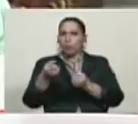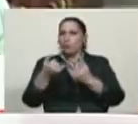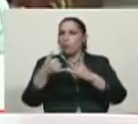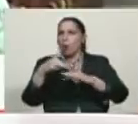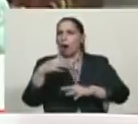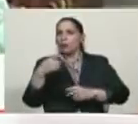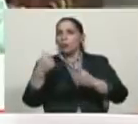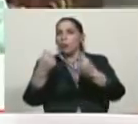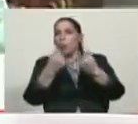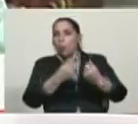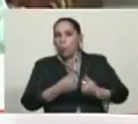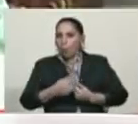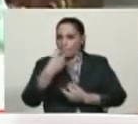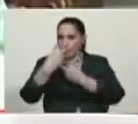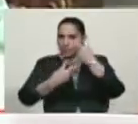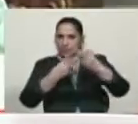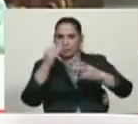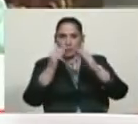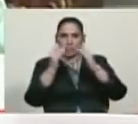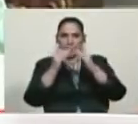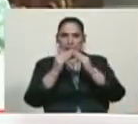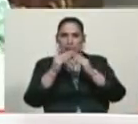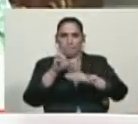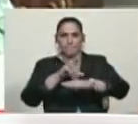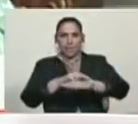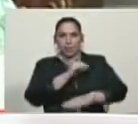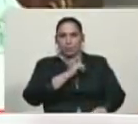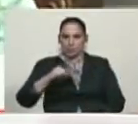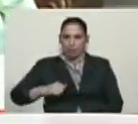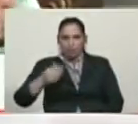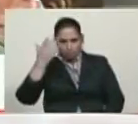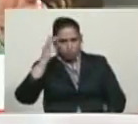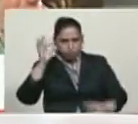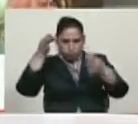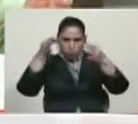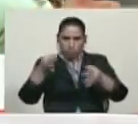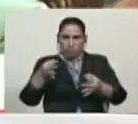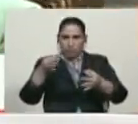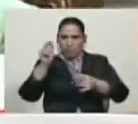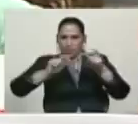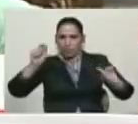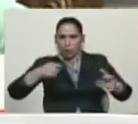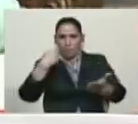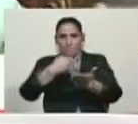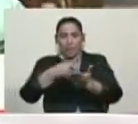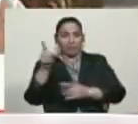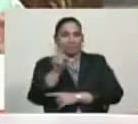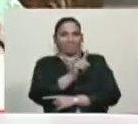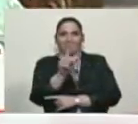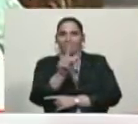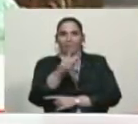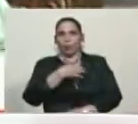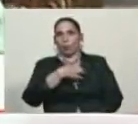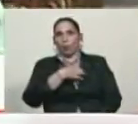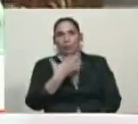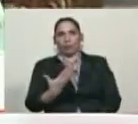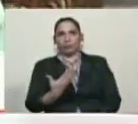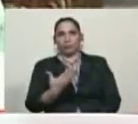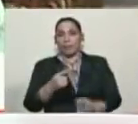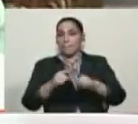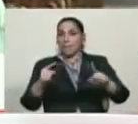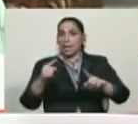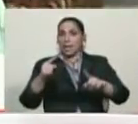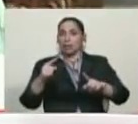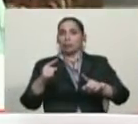visita casa por casa de un médico privado es posible que la gente la pague no pero cuando te